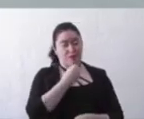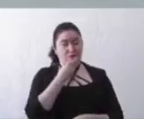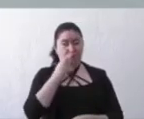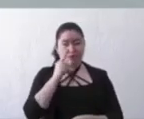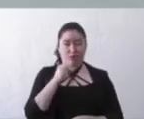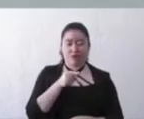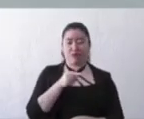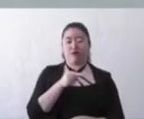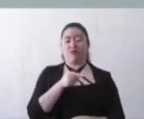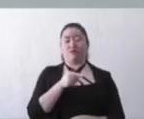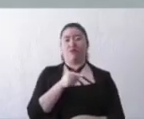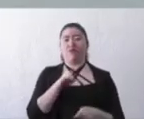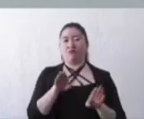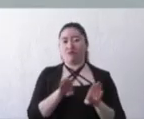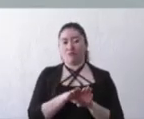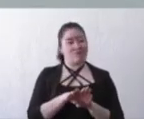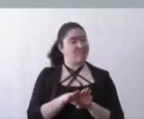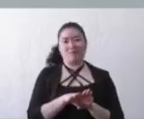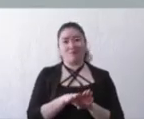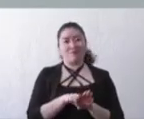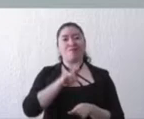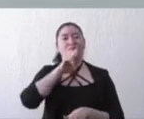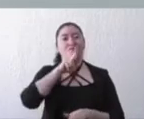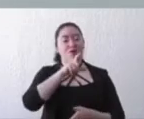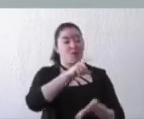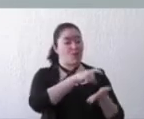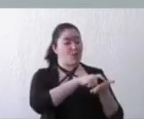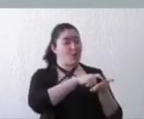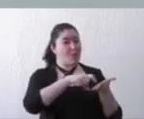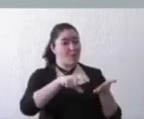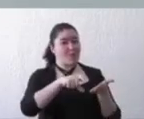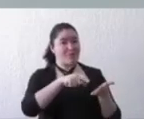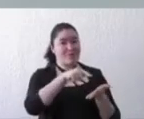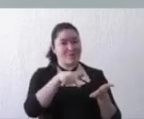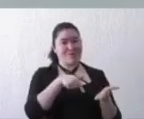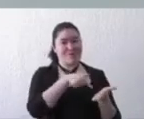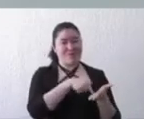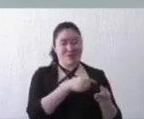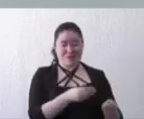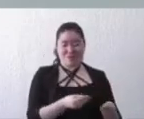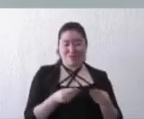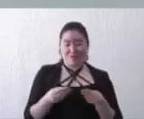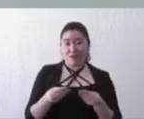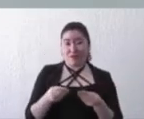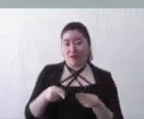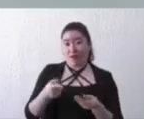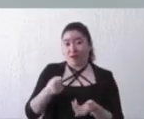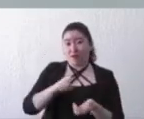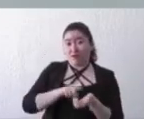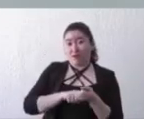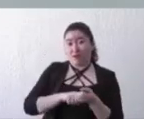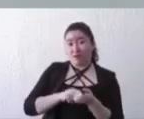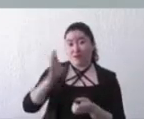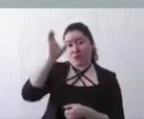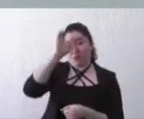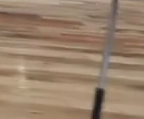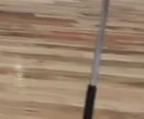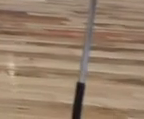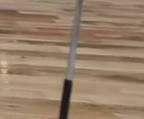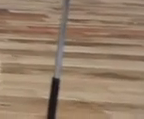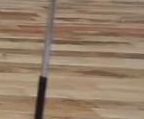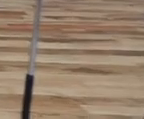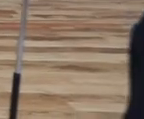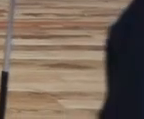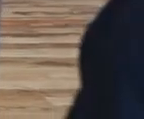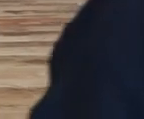puede ser hay que comprar el premio y desarrollar un proyecto cultural de nuestra zona tan importante para la ciudad